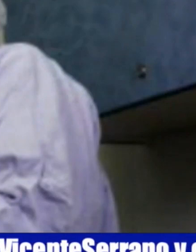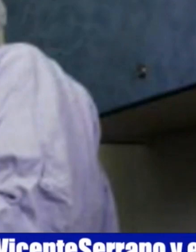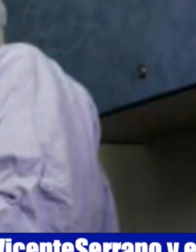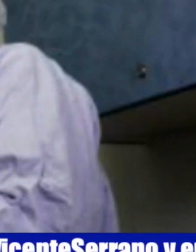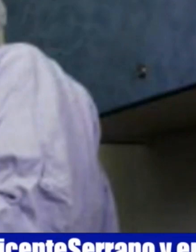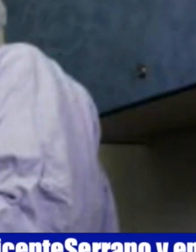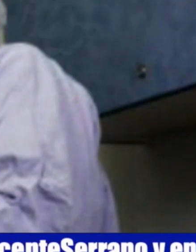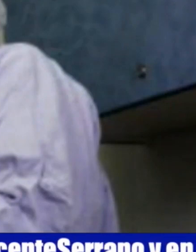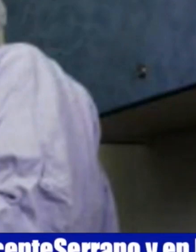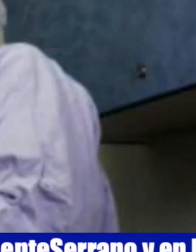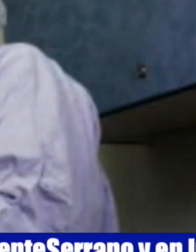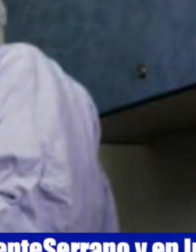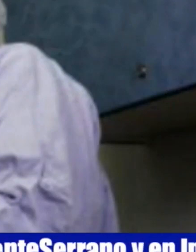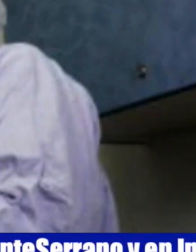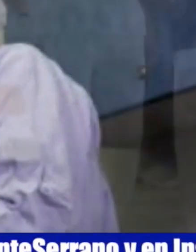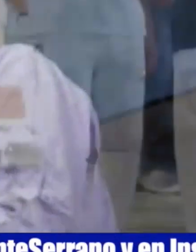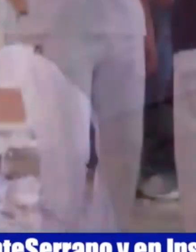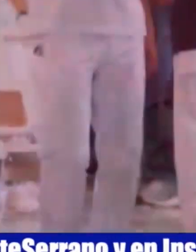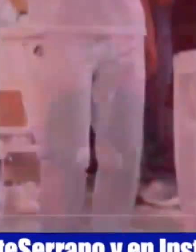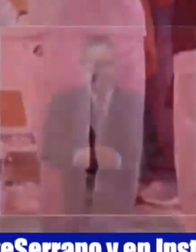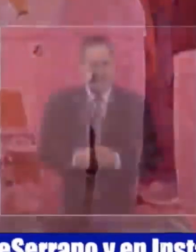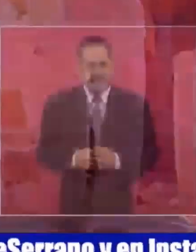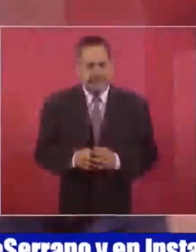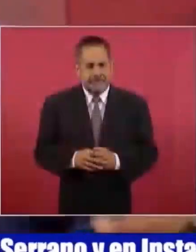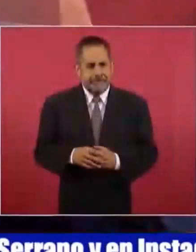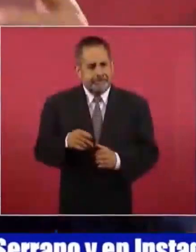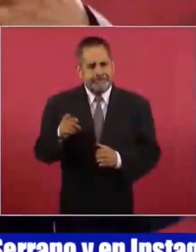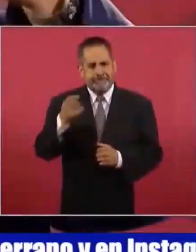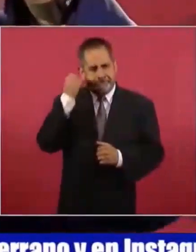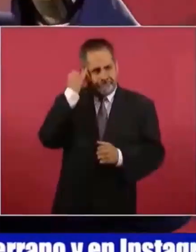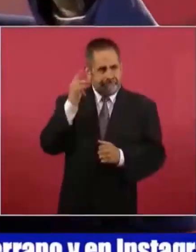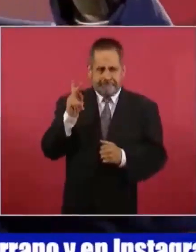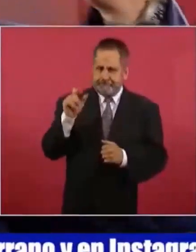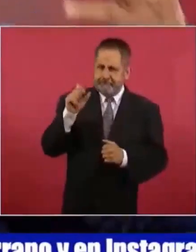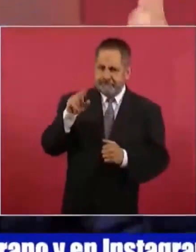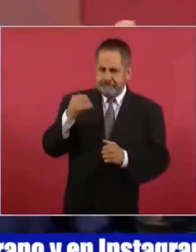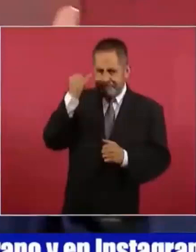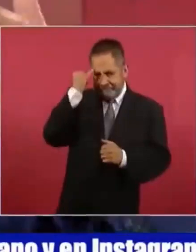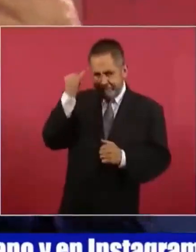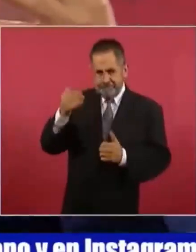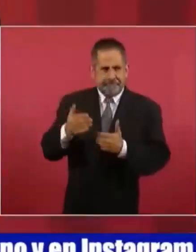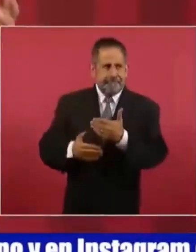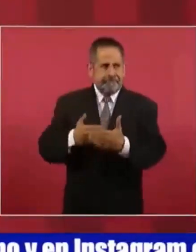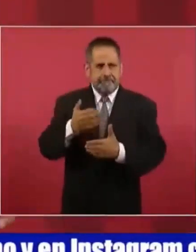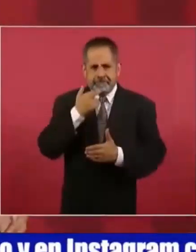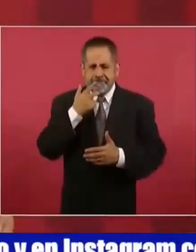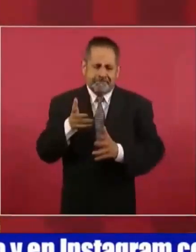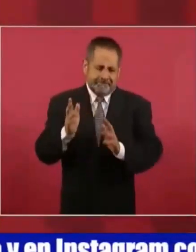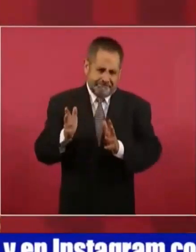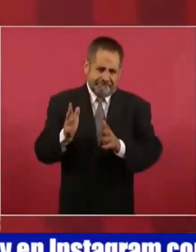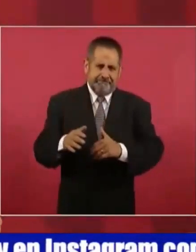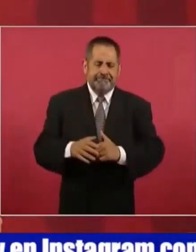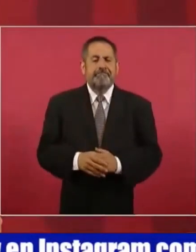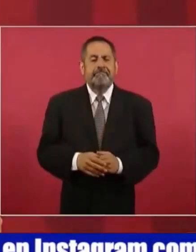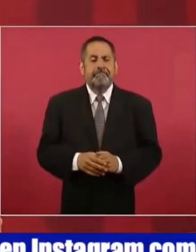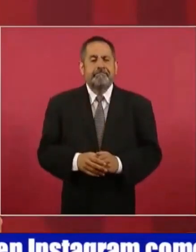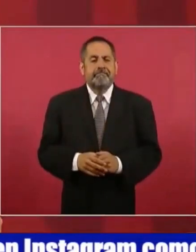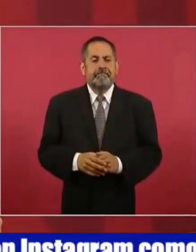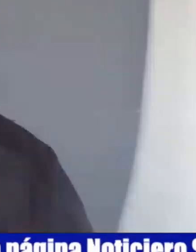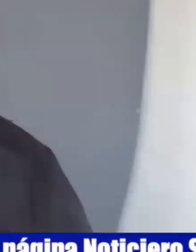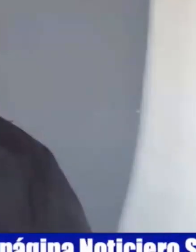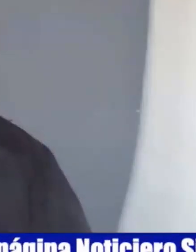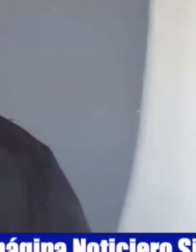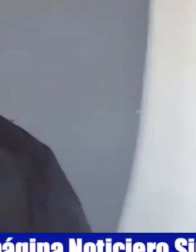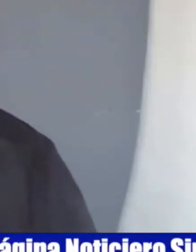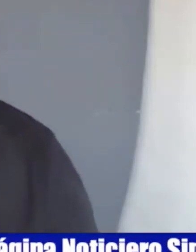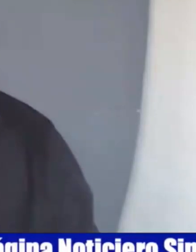médicos especialistas mexicanas no quieren ir a zonas rurales, no quieren ir a zonas marginadas